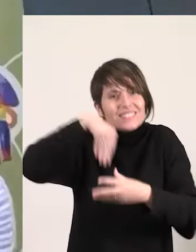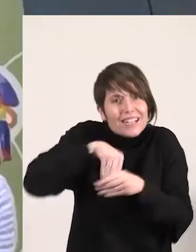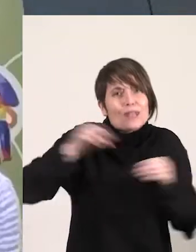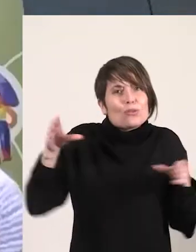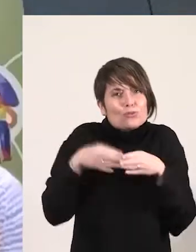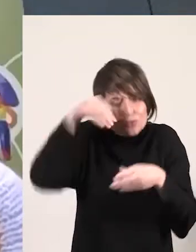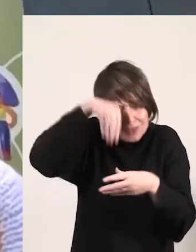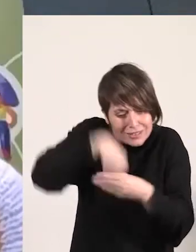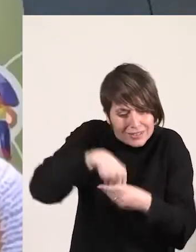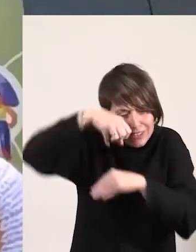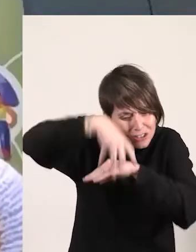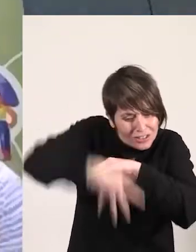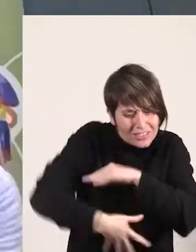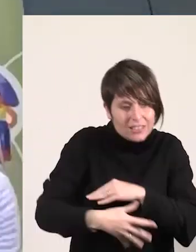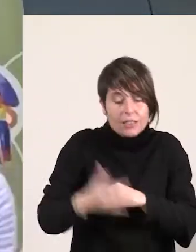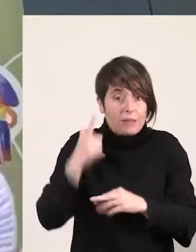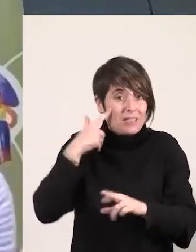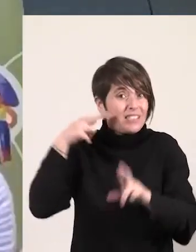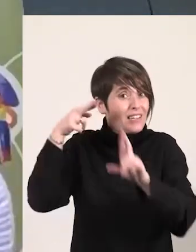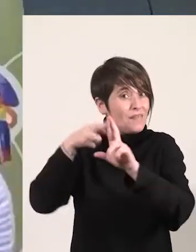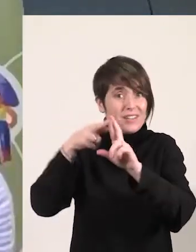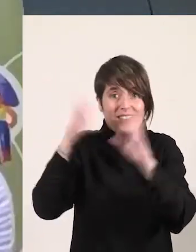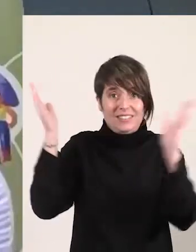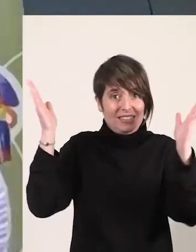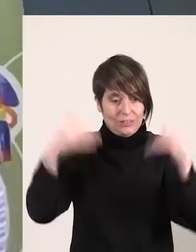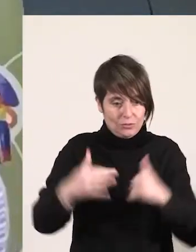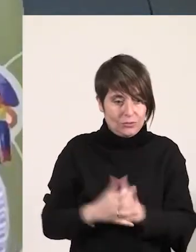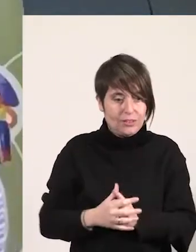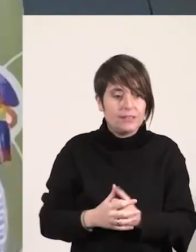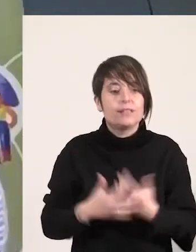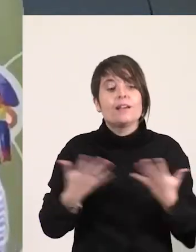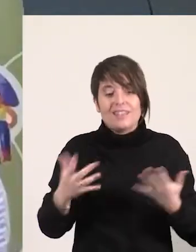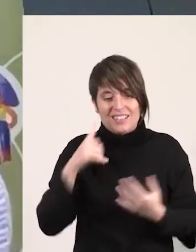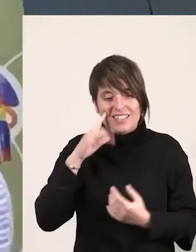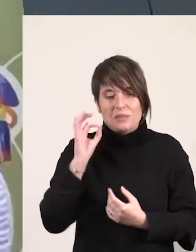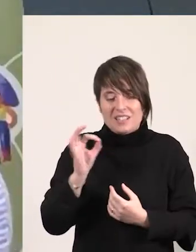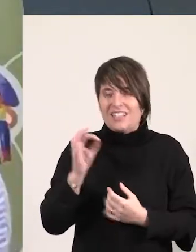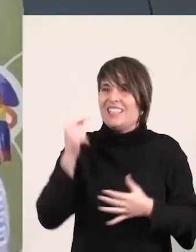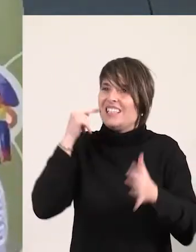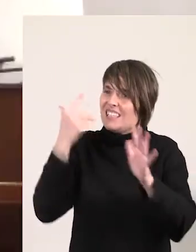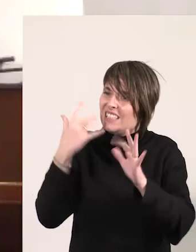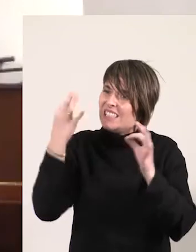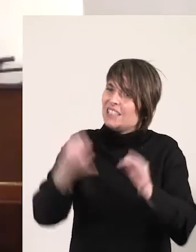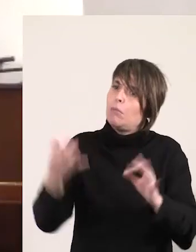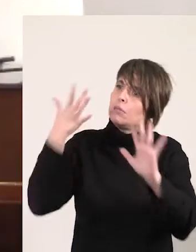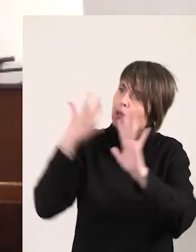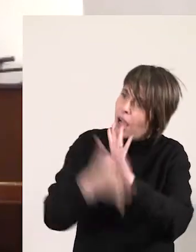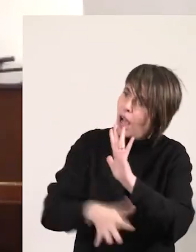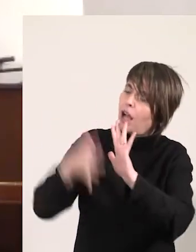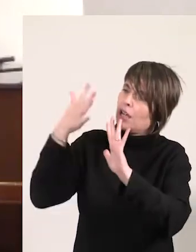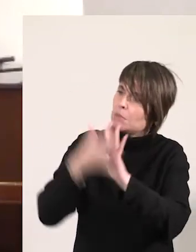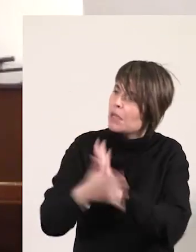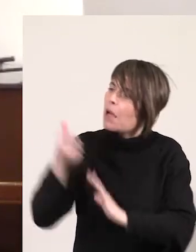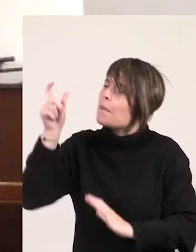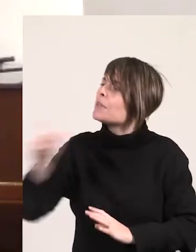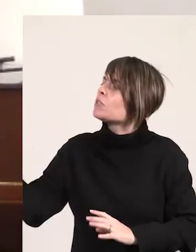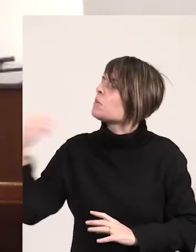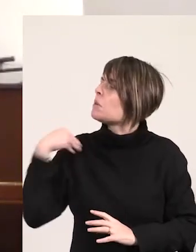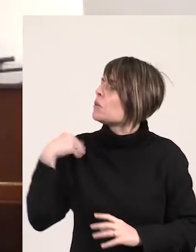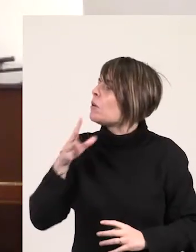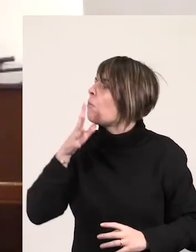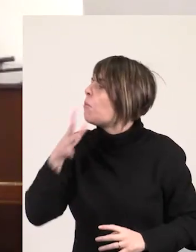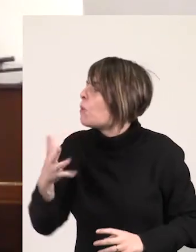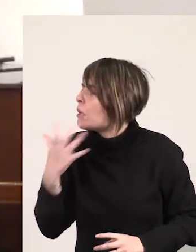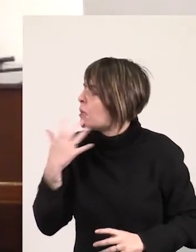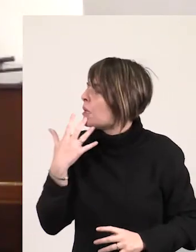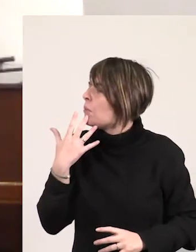De formo parte de esto. Y por supuesto, además, es que no hay referentes. Claro, o sea, y el tener que explicarte constantemente,